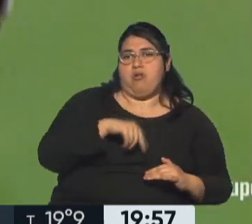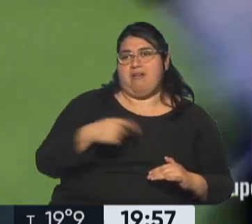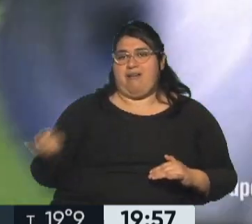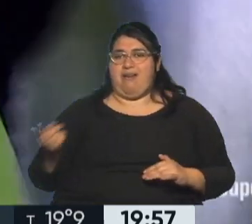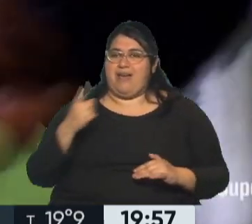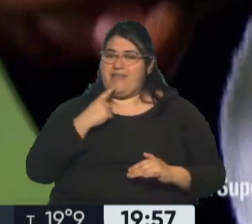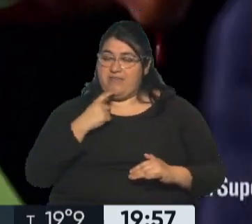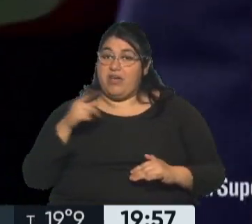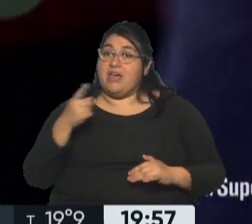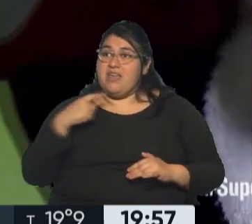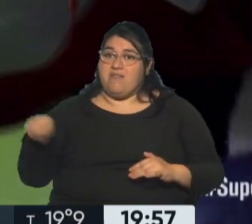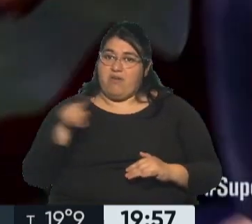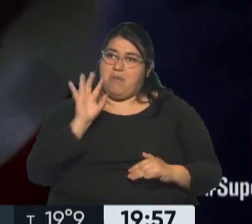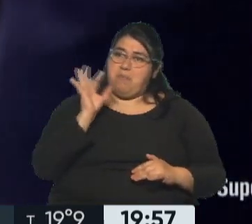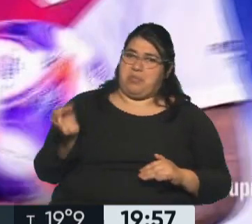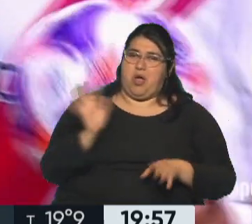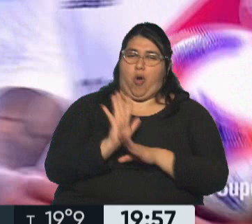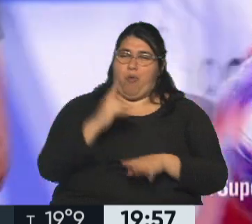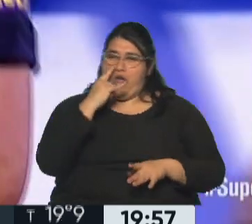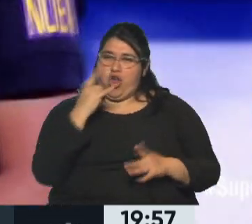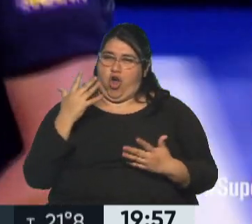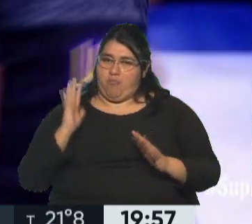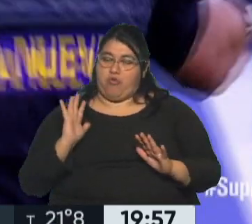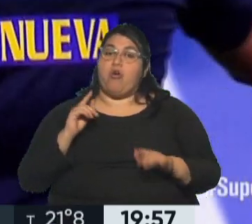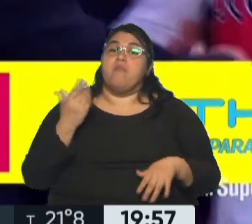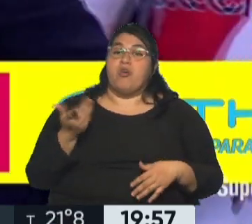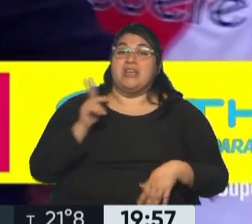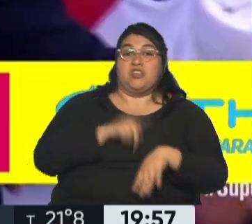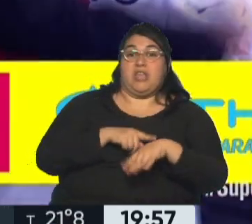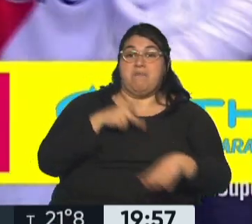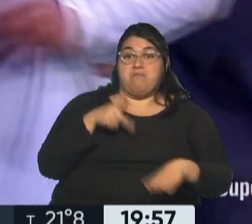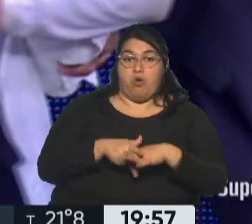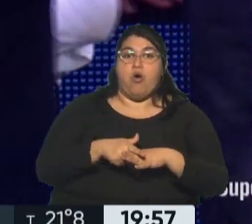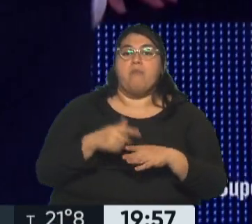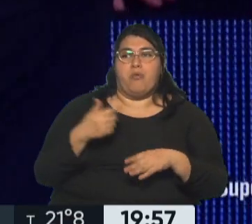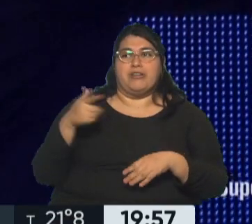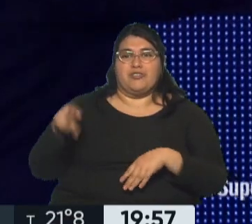sintió incómodo con eso. Por eso creo que durante el entretiempo hicieron 3 cambios.